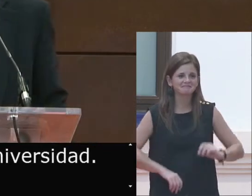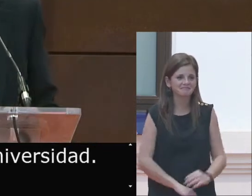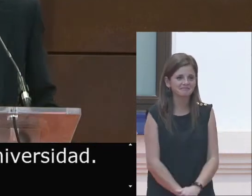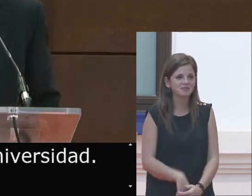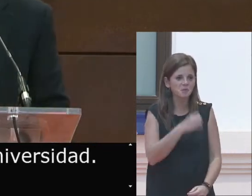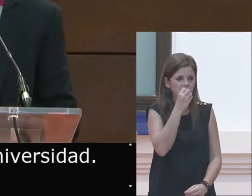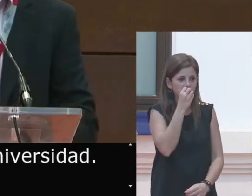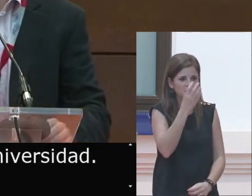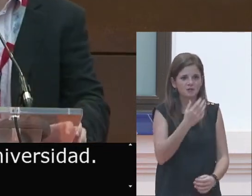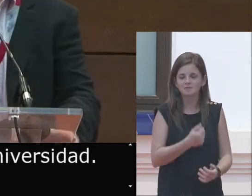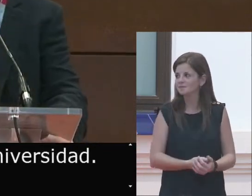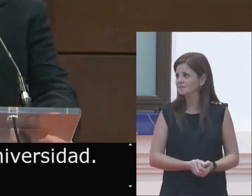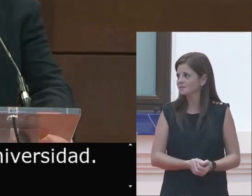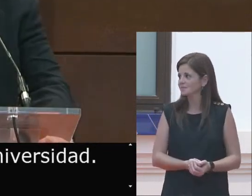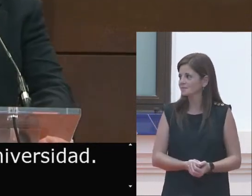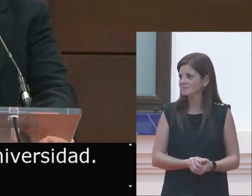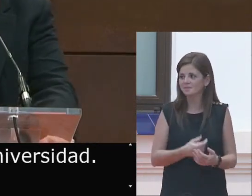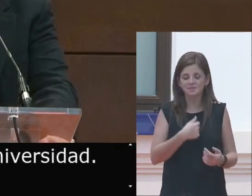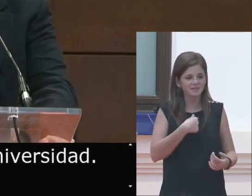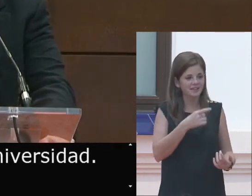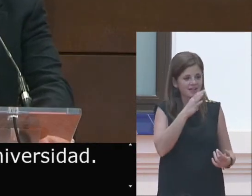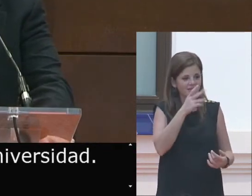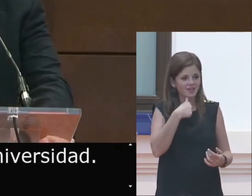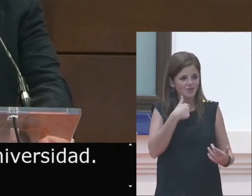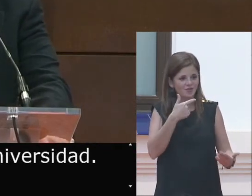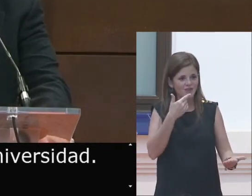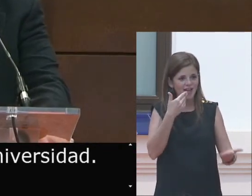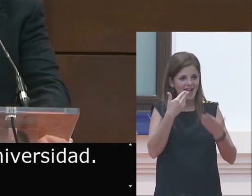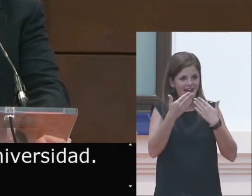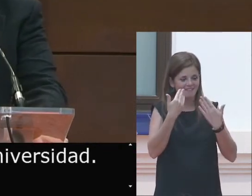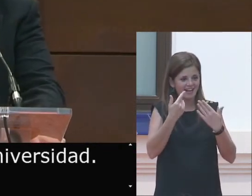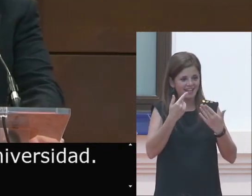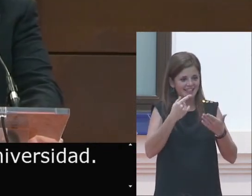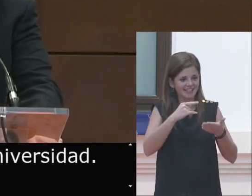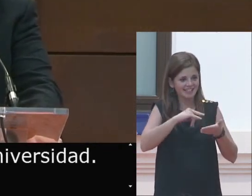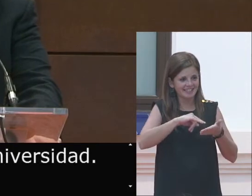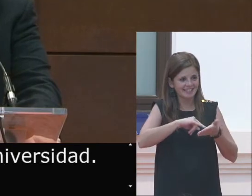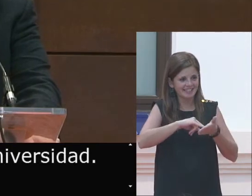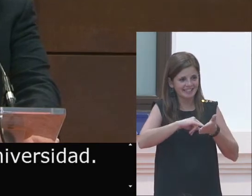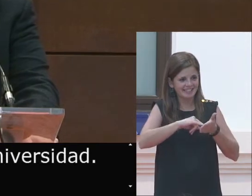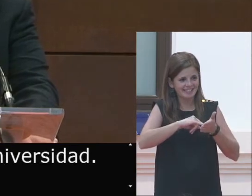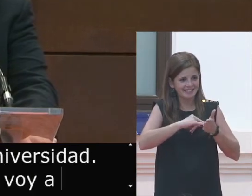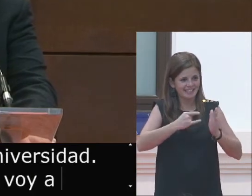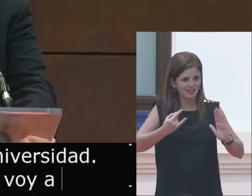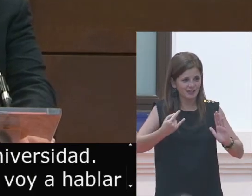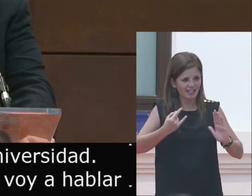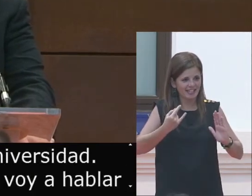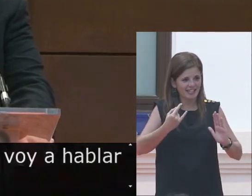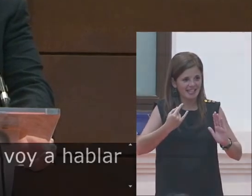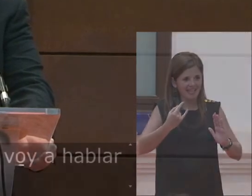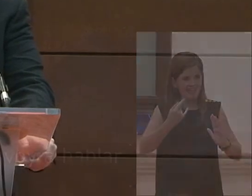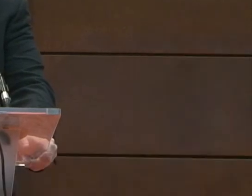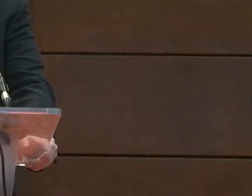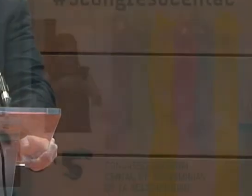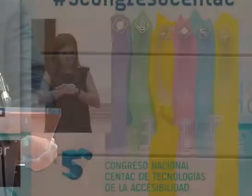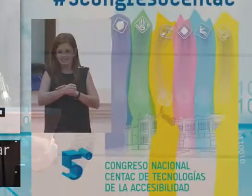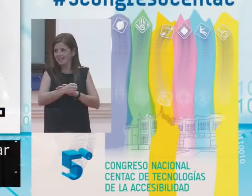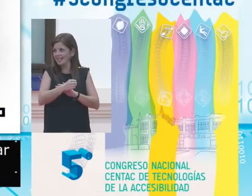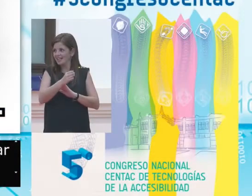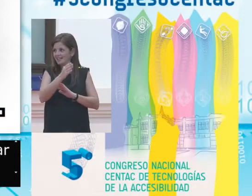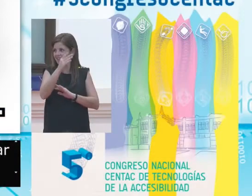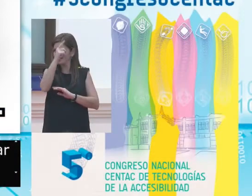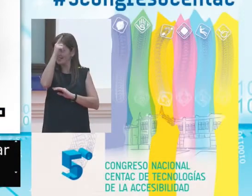Bueno, pues por mi parte yo os voy a hablar de la Cátedra en Tecnologías Accesibles, la cátedra que financian la Fundación